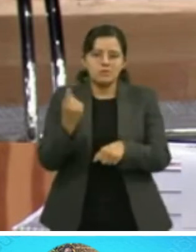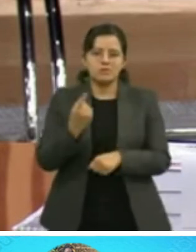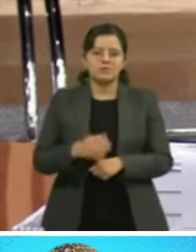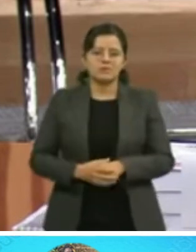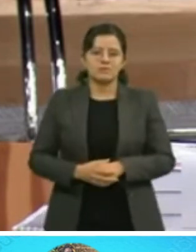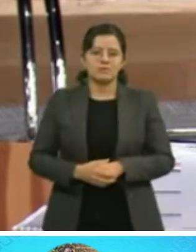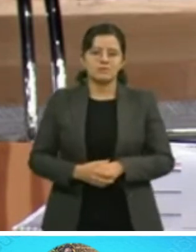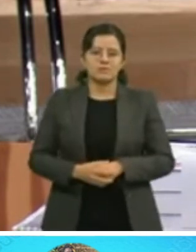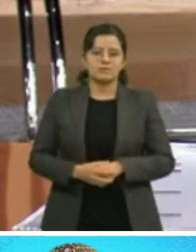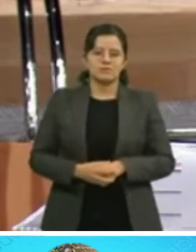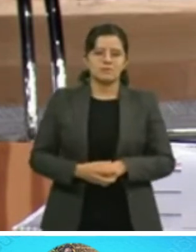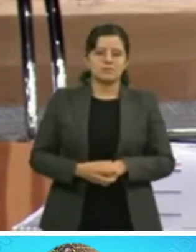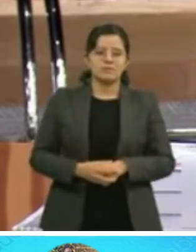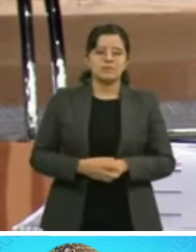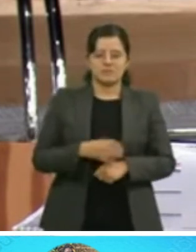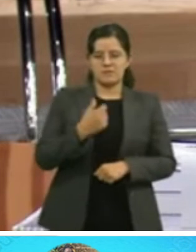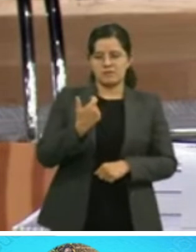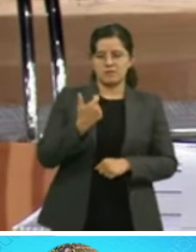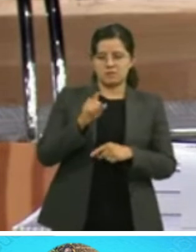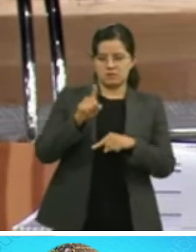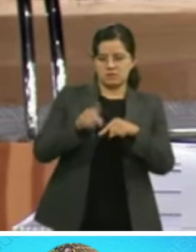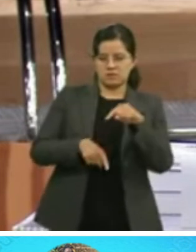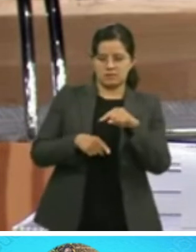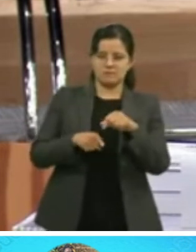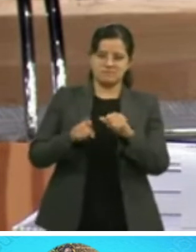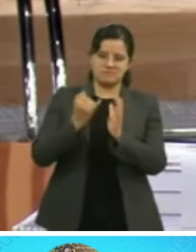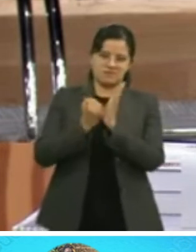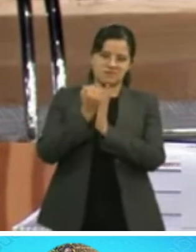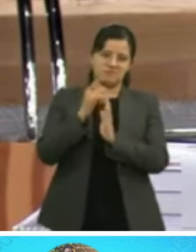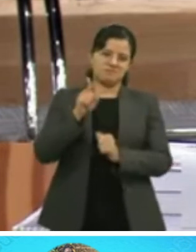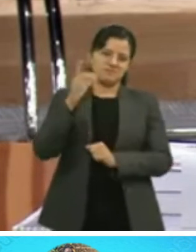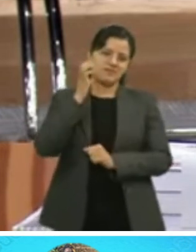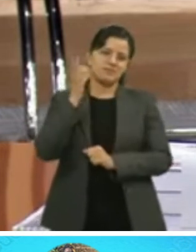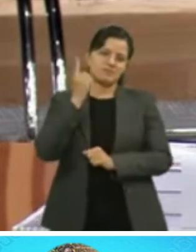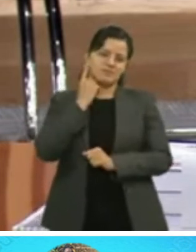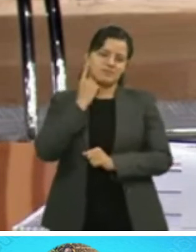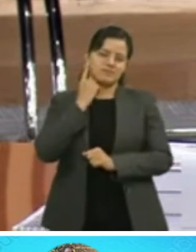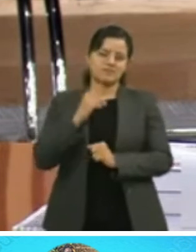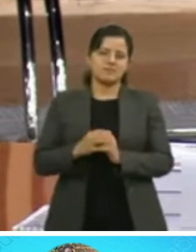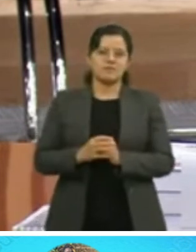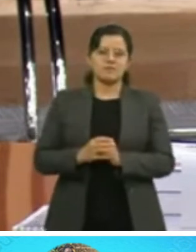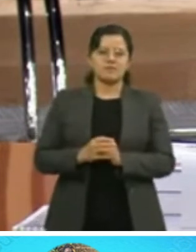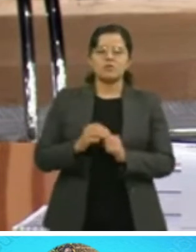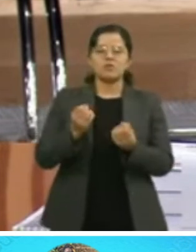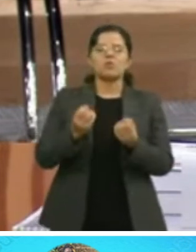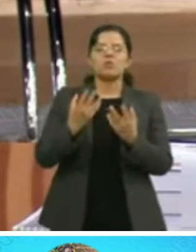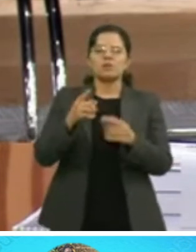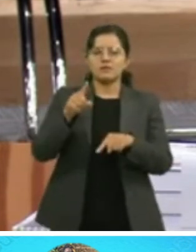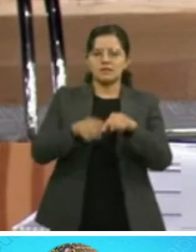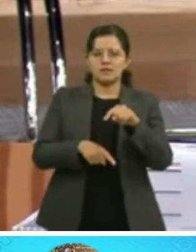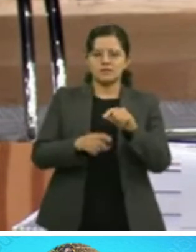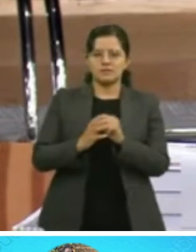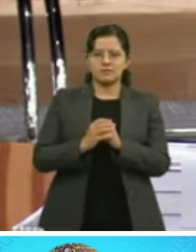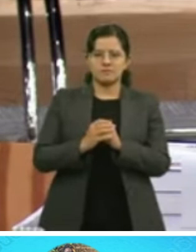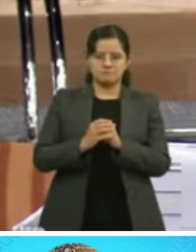El recorte presupuestal determinado por la Cámara, que asciende en